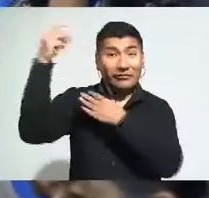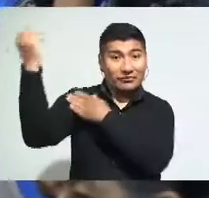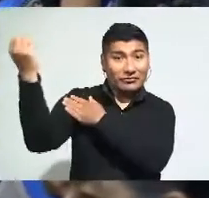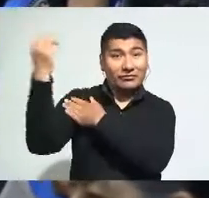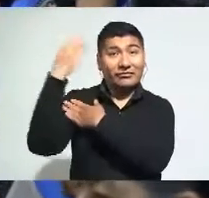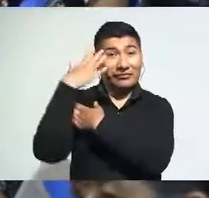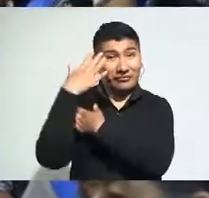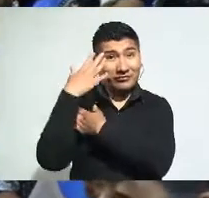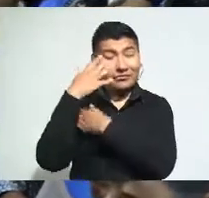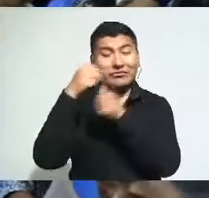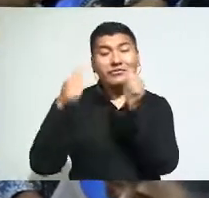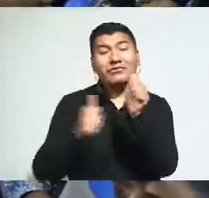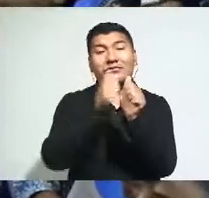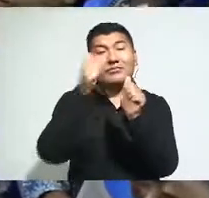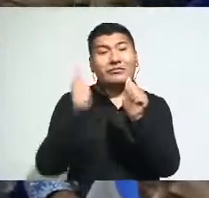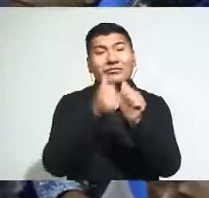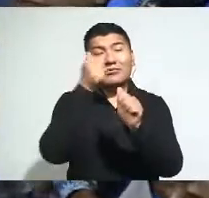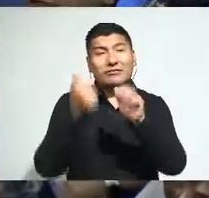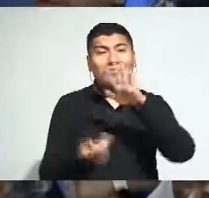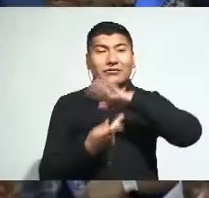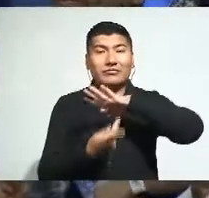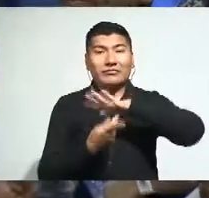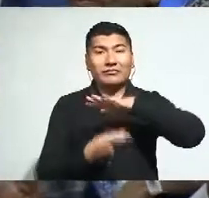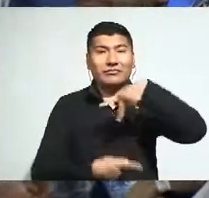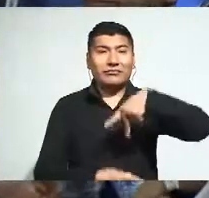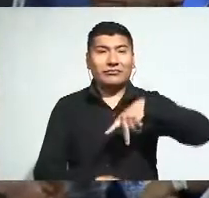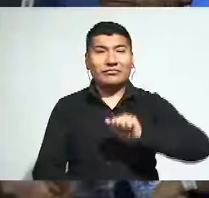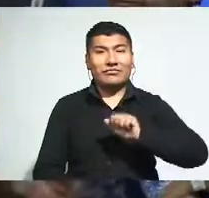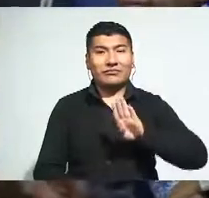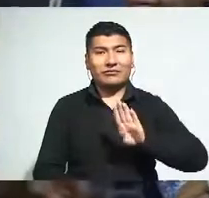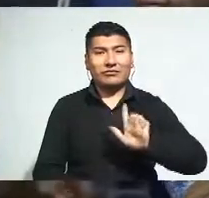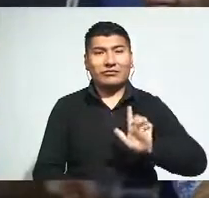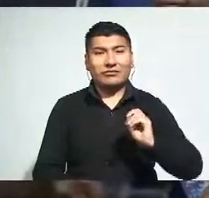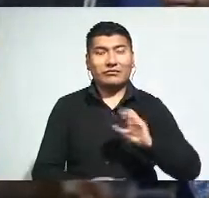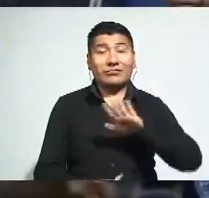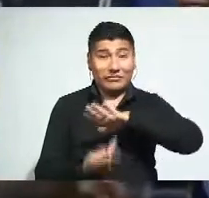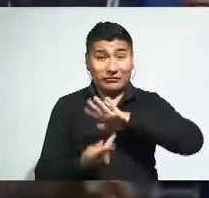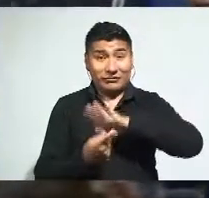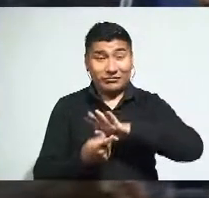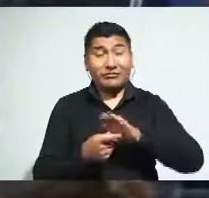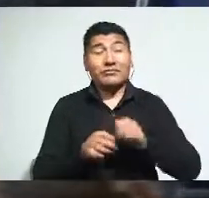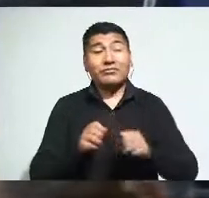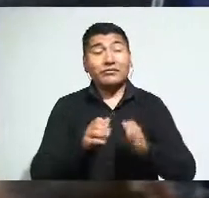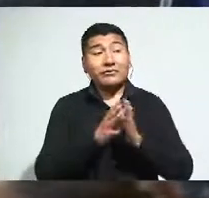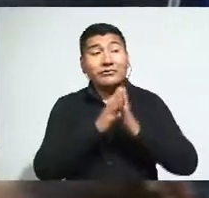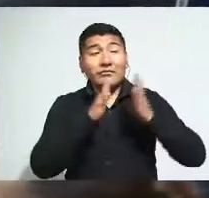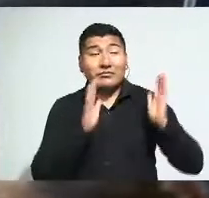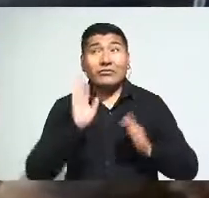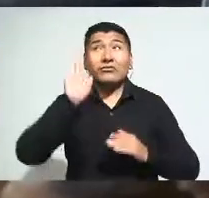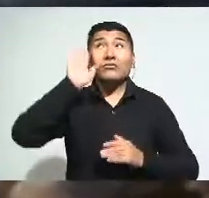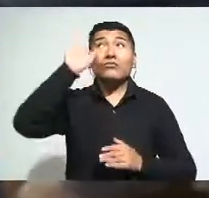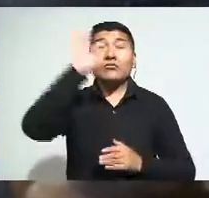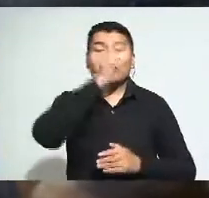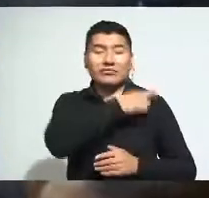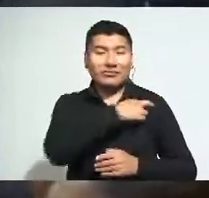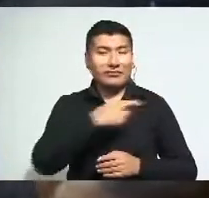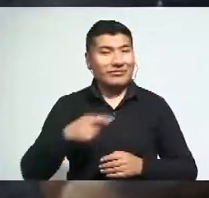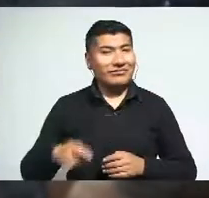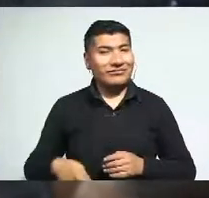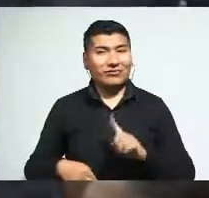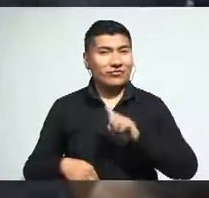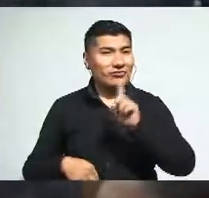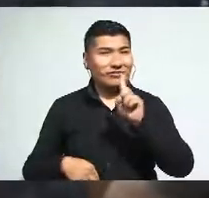el apóstol san pablo en la segunda lectura la grandeza de su reino no es